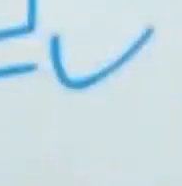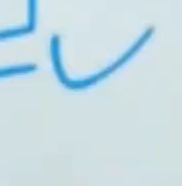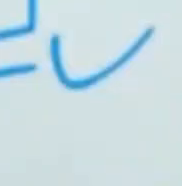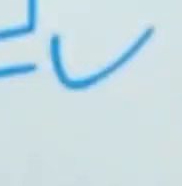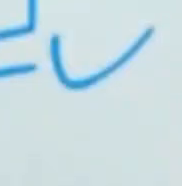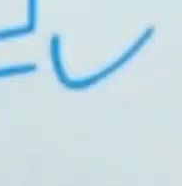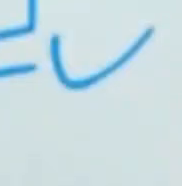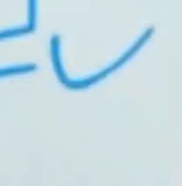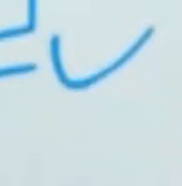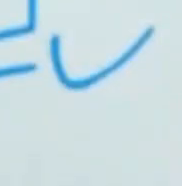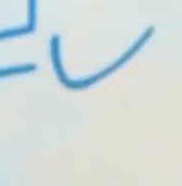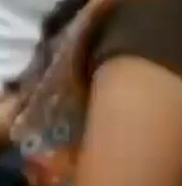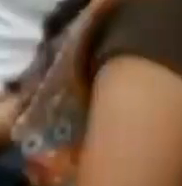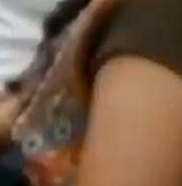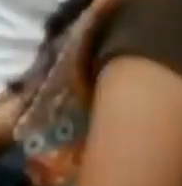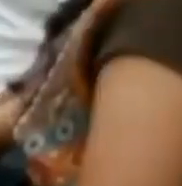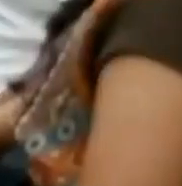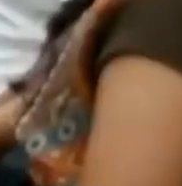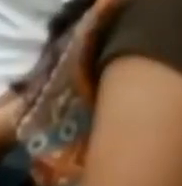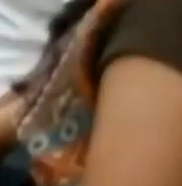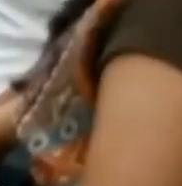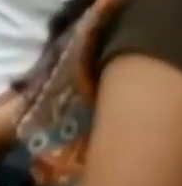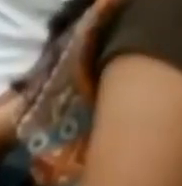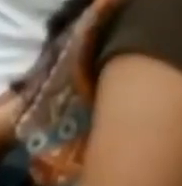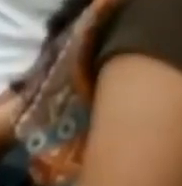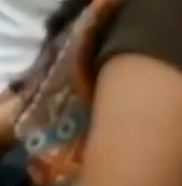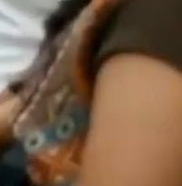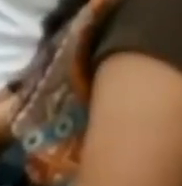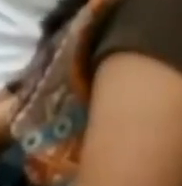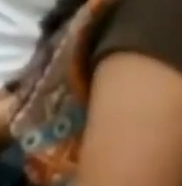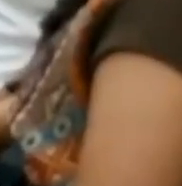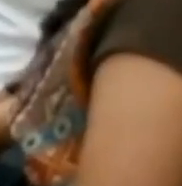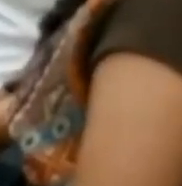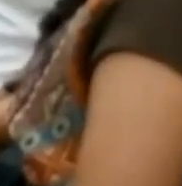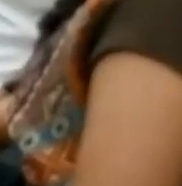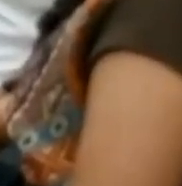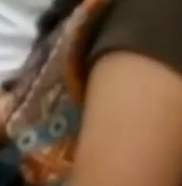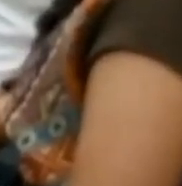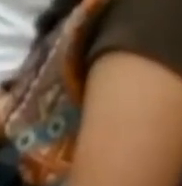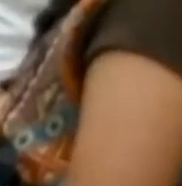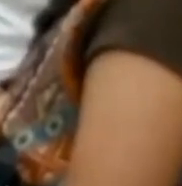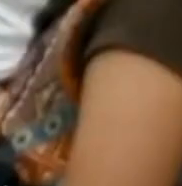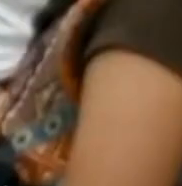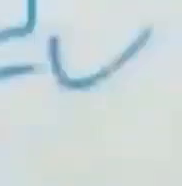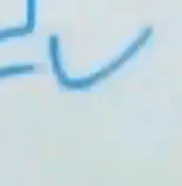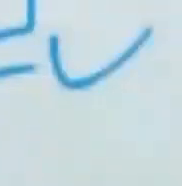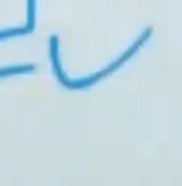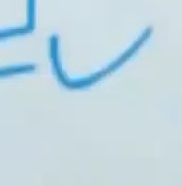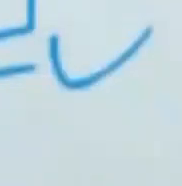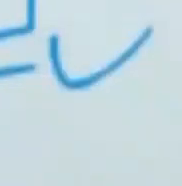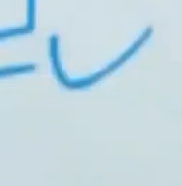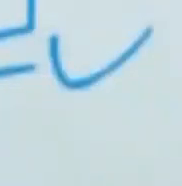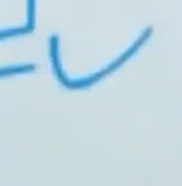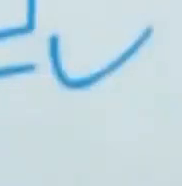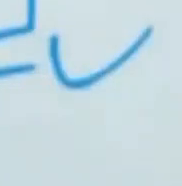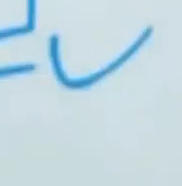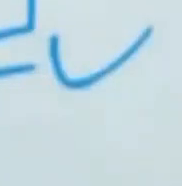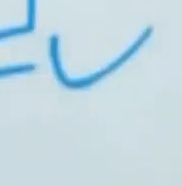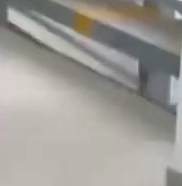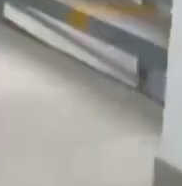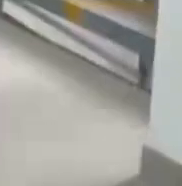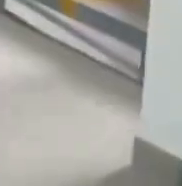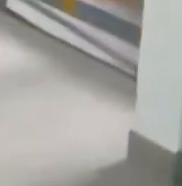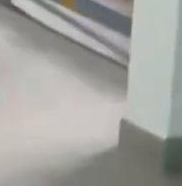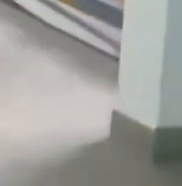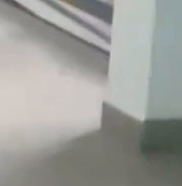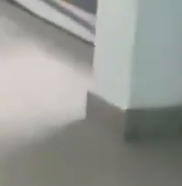Puebla imes primera mujer rectora de la benemérita Universidad Autónoma de Puebla Es evidente